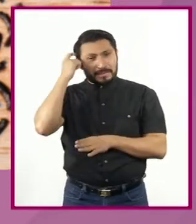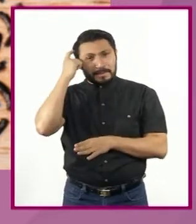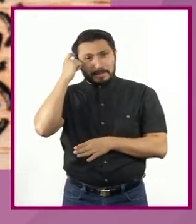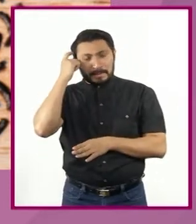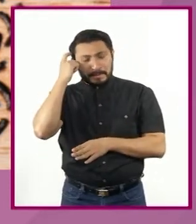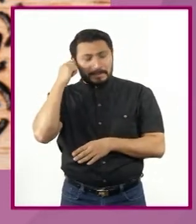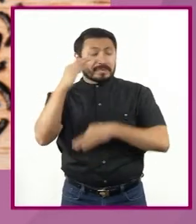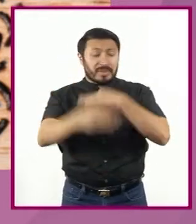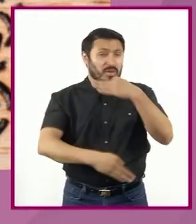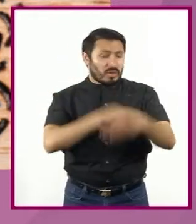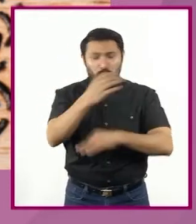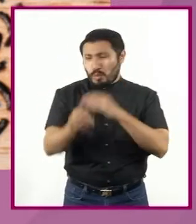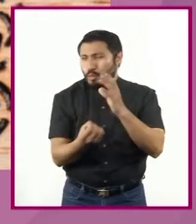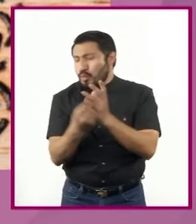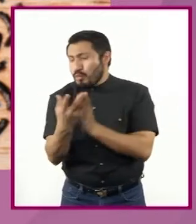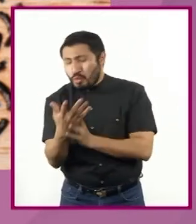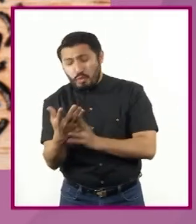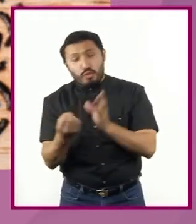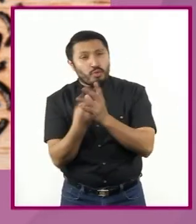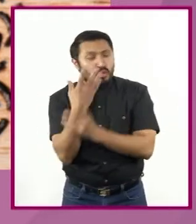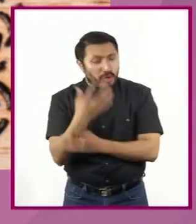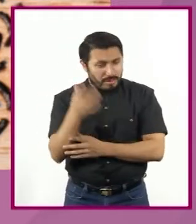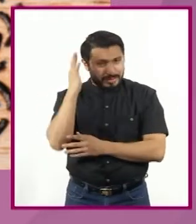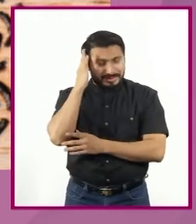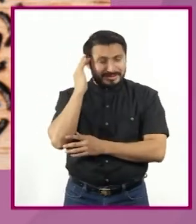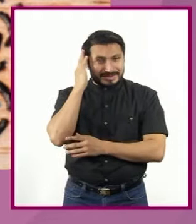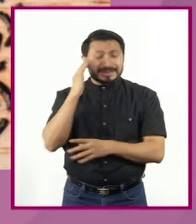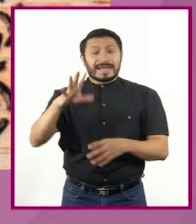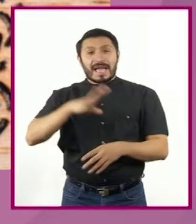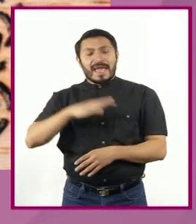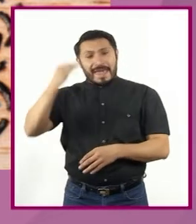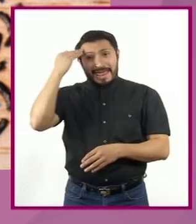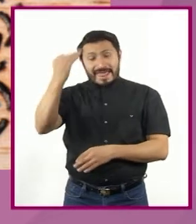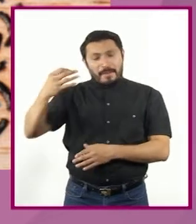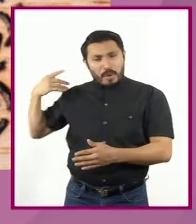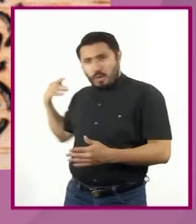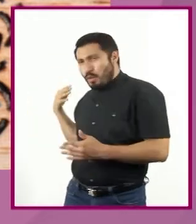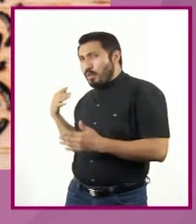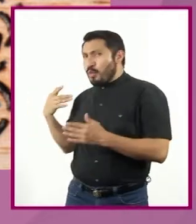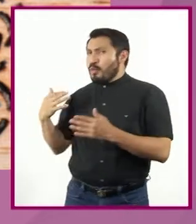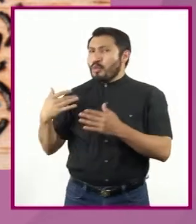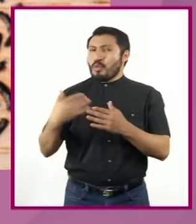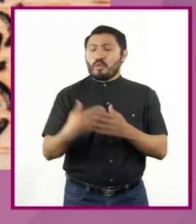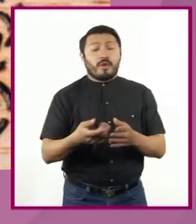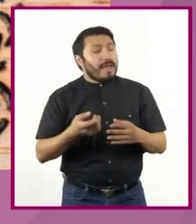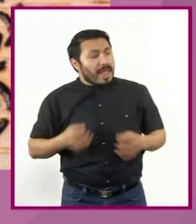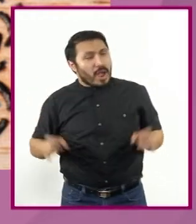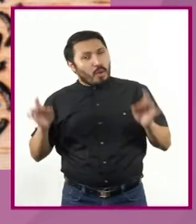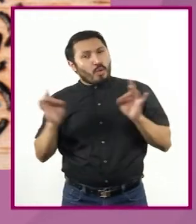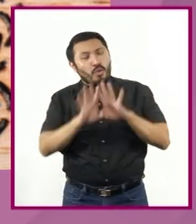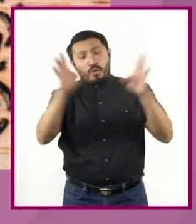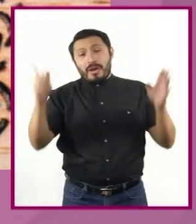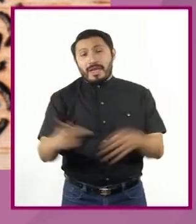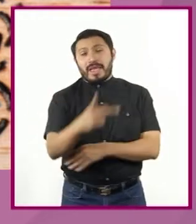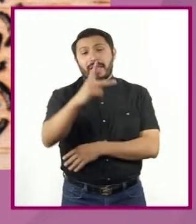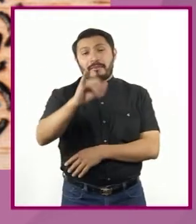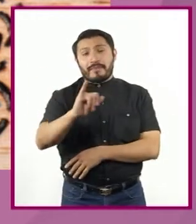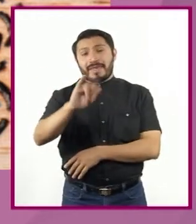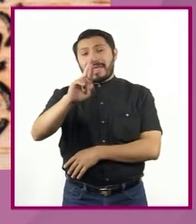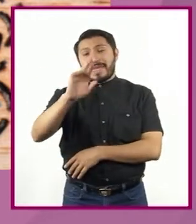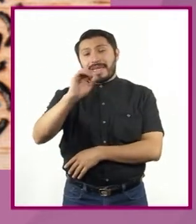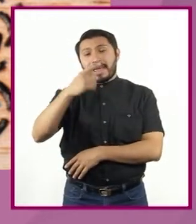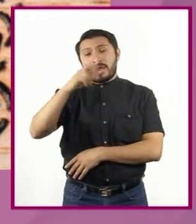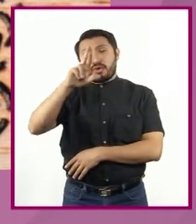las innovaciones que existieron a lo largo del tiempo, surgió el pirógrafo, que es